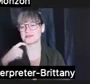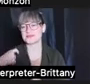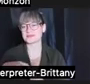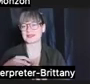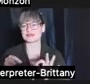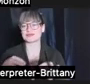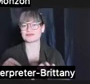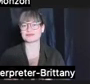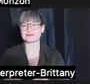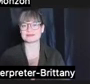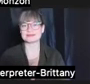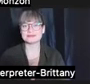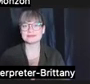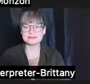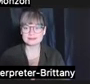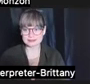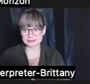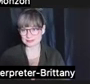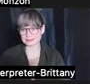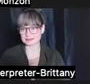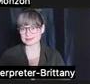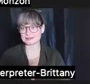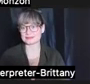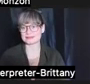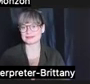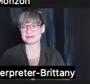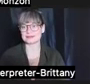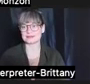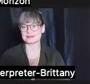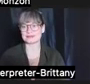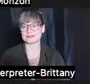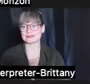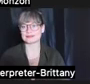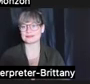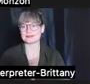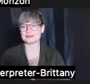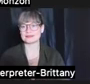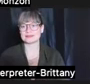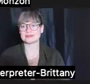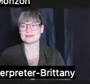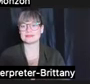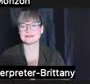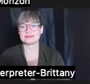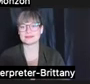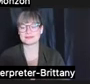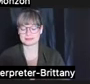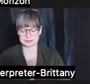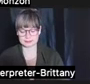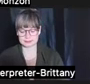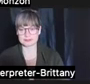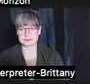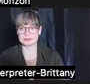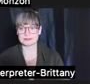Are we? I'm sorry. Sí, buenos días a todos. Si ustedes pueden, si quieren